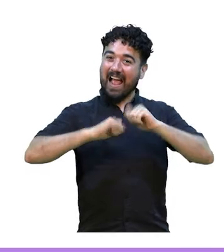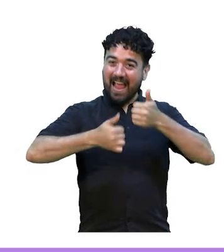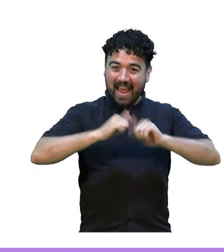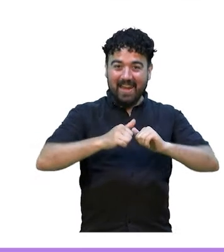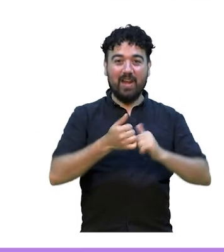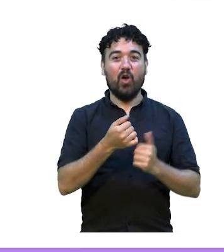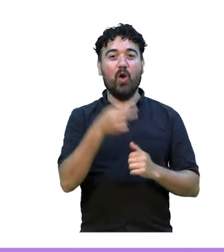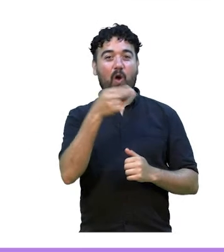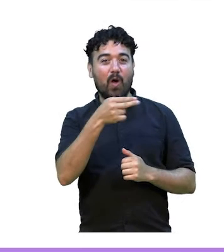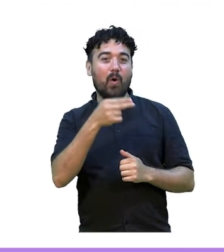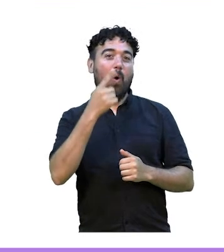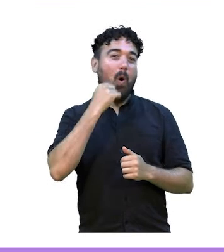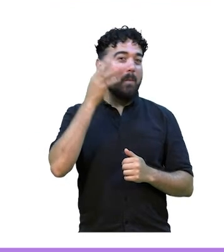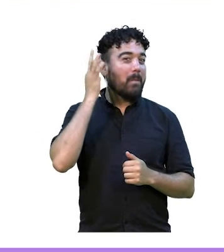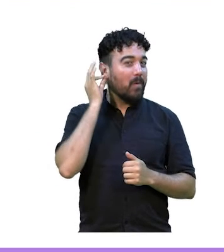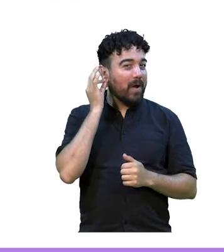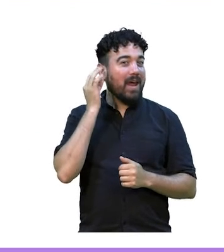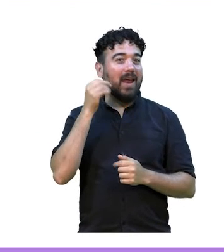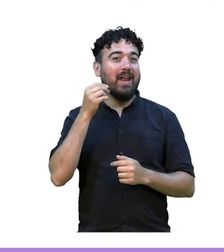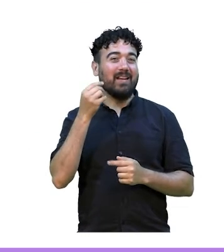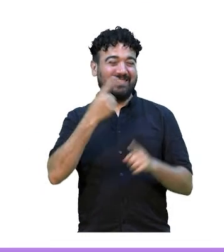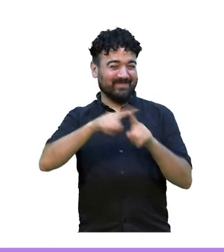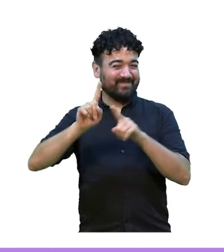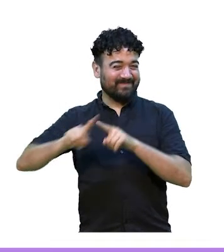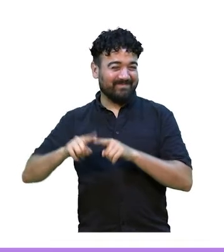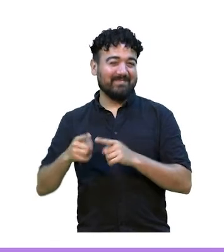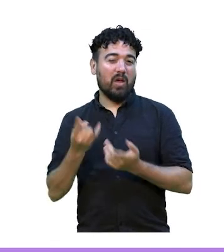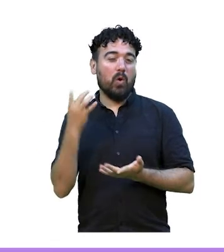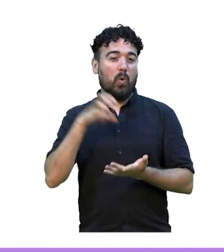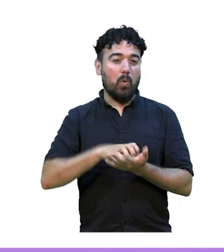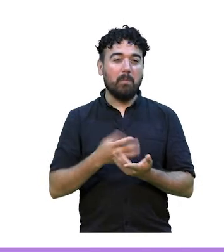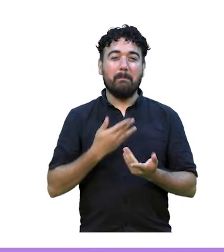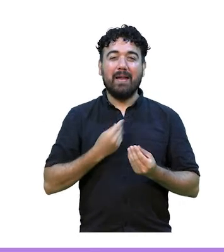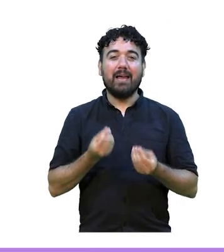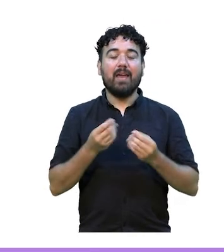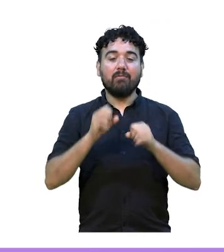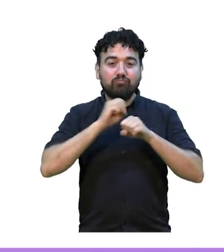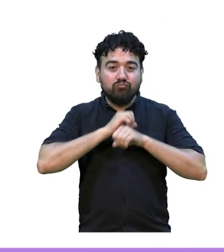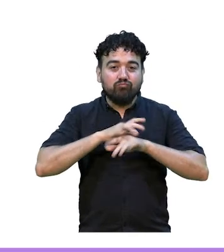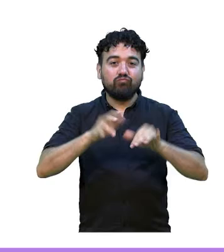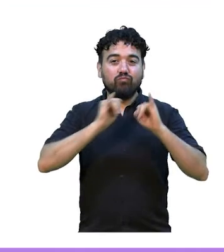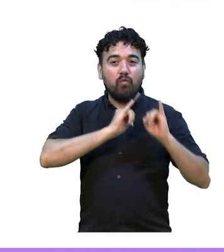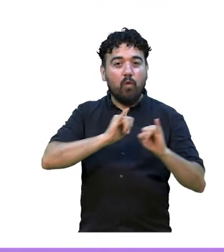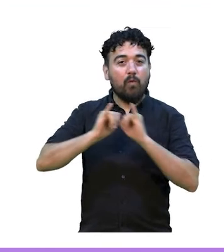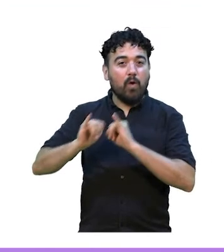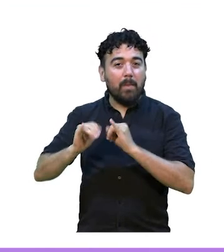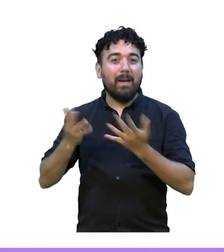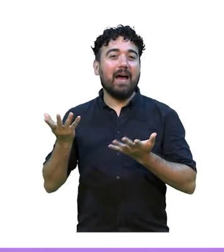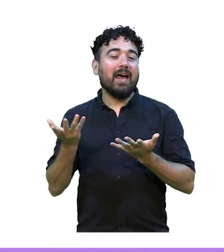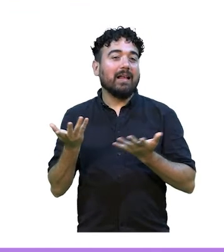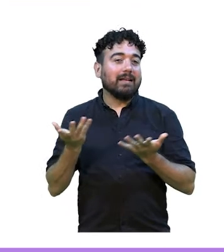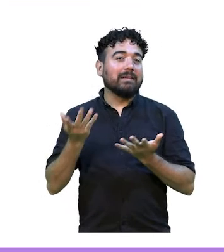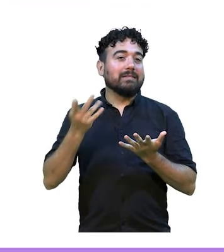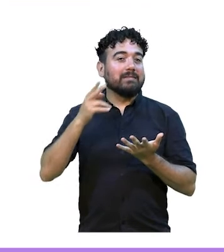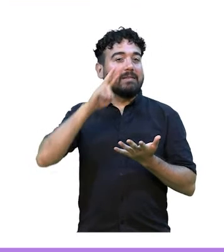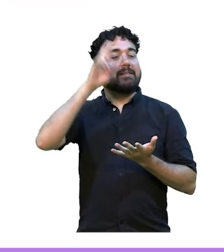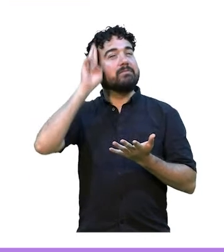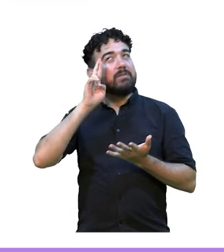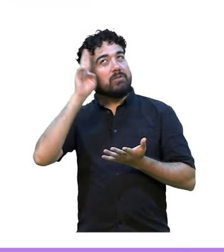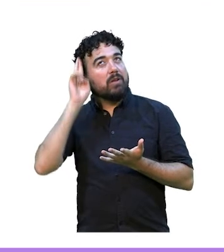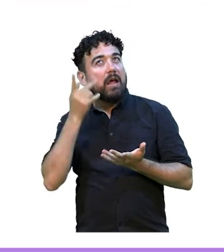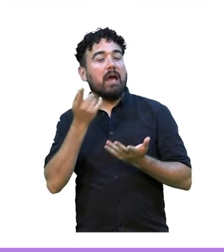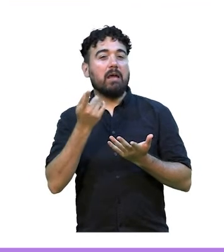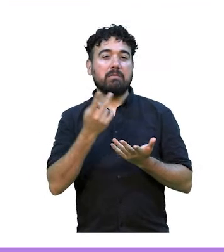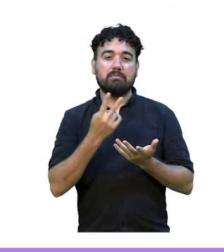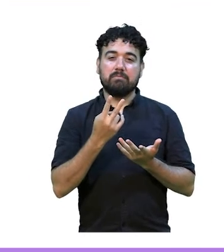UMCE que busca difundir información y reflexión en torno a temas de género, diversidad y vida universitaria. Saludamos